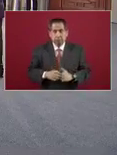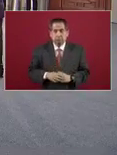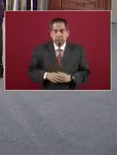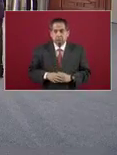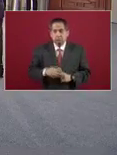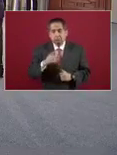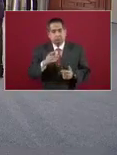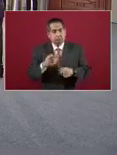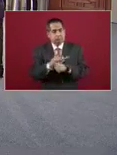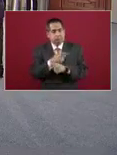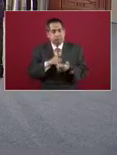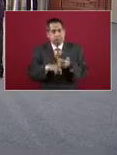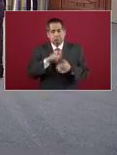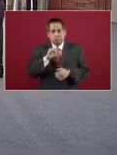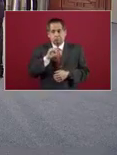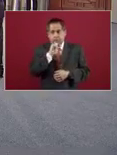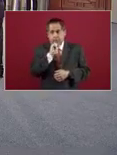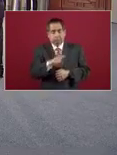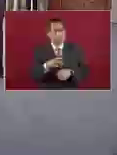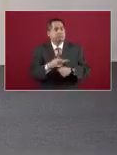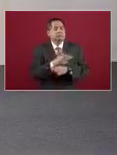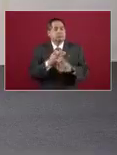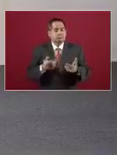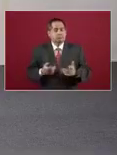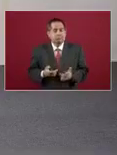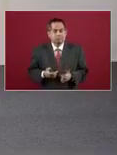porque no vaya a pasar, suceder de